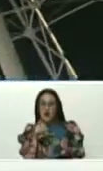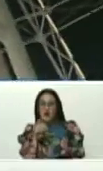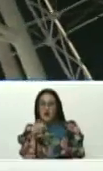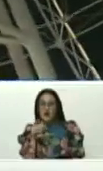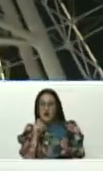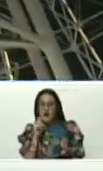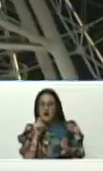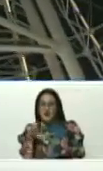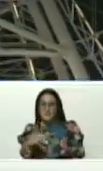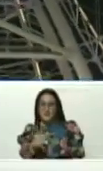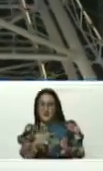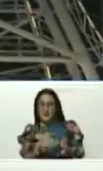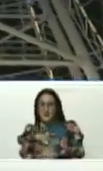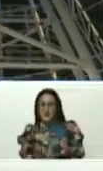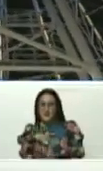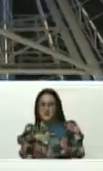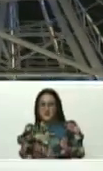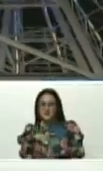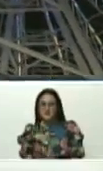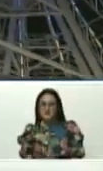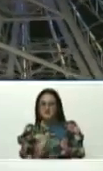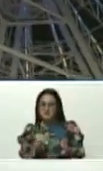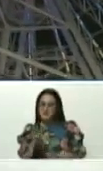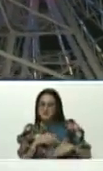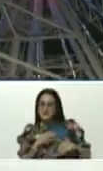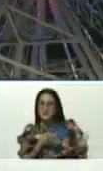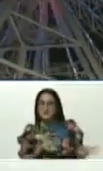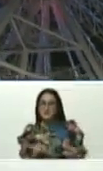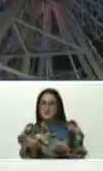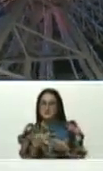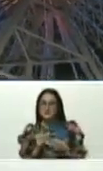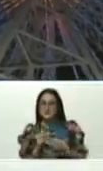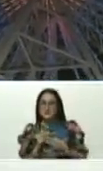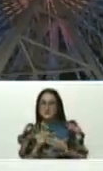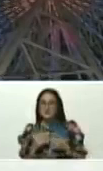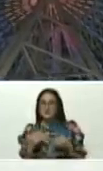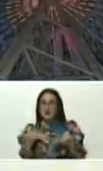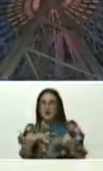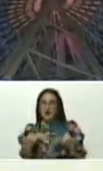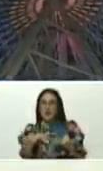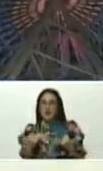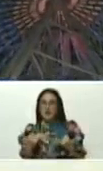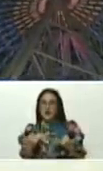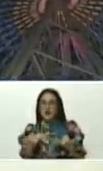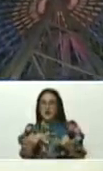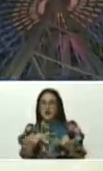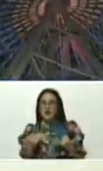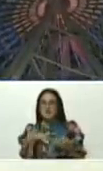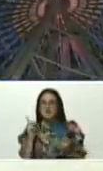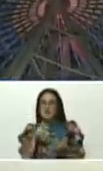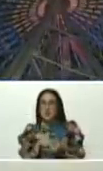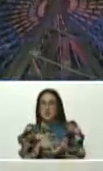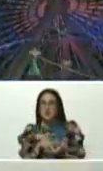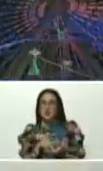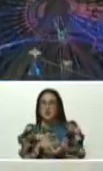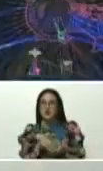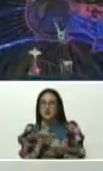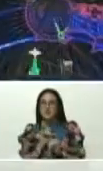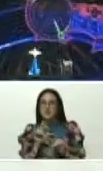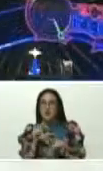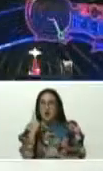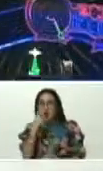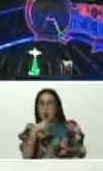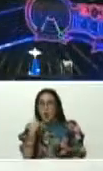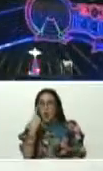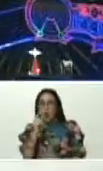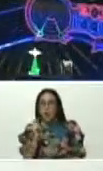¿Ah? Bueno, aceptada la invitación. Vamos para el Mirabal y luego vamos para el Ojo, o